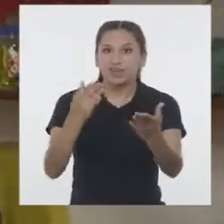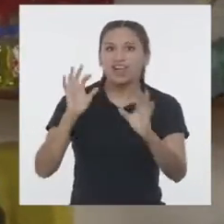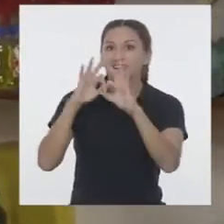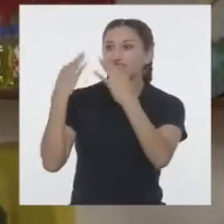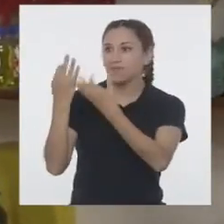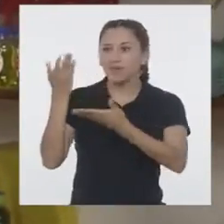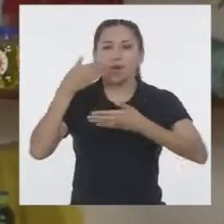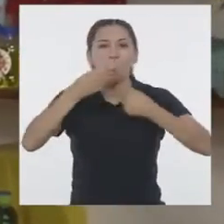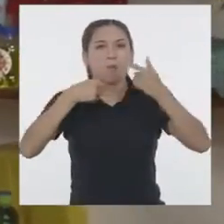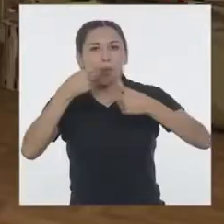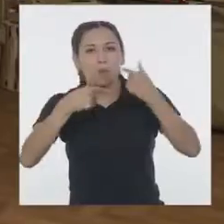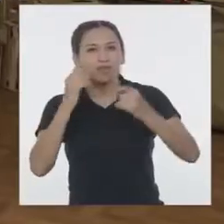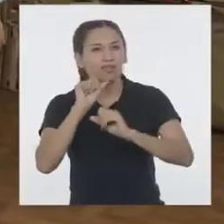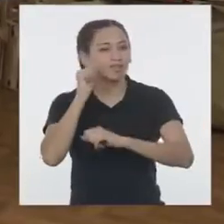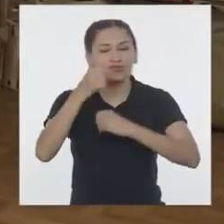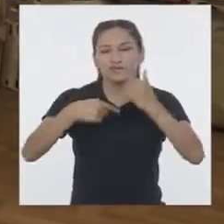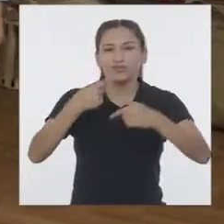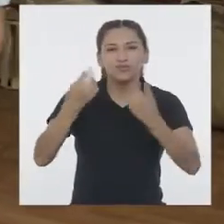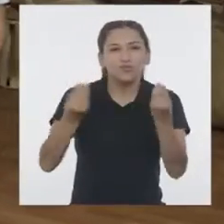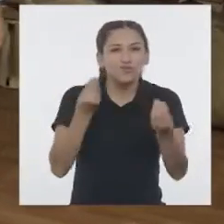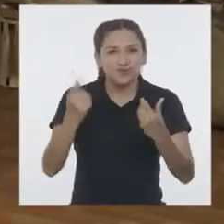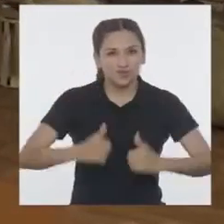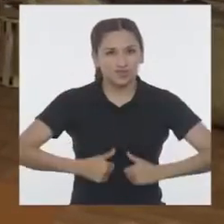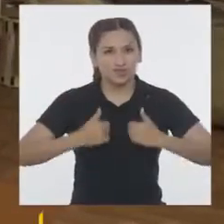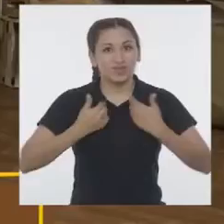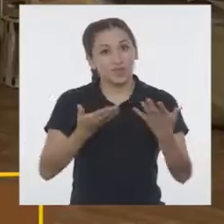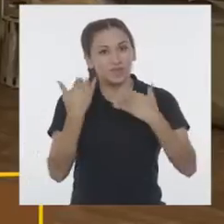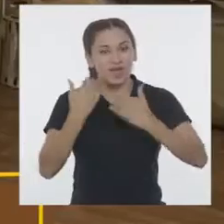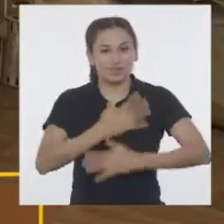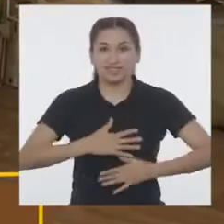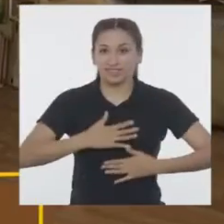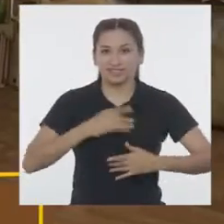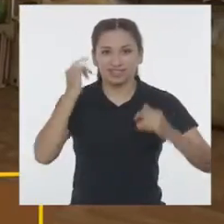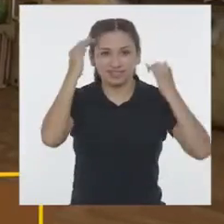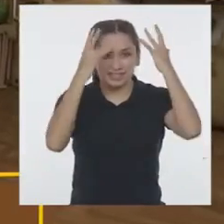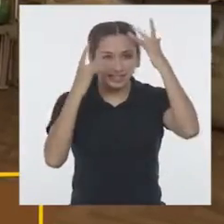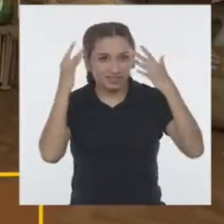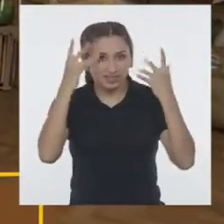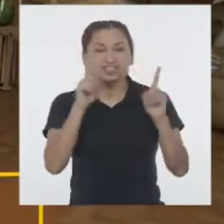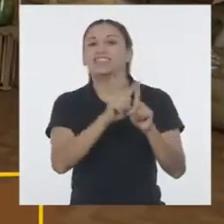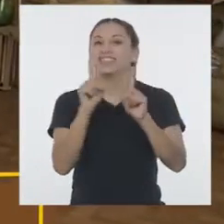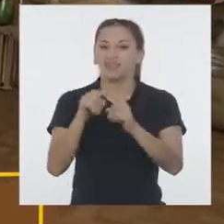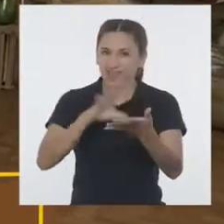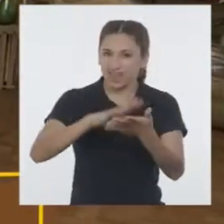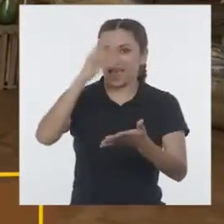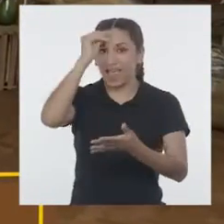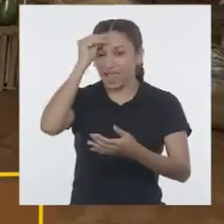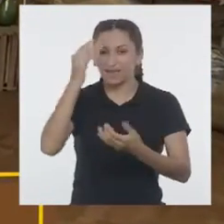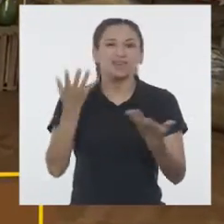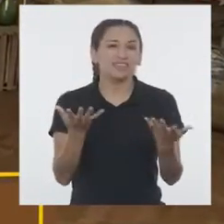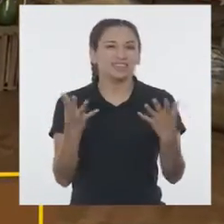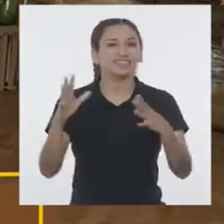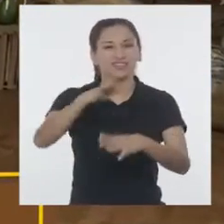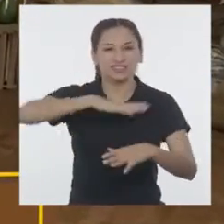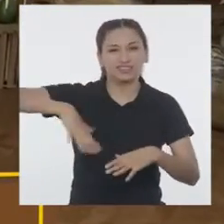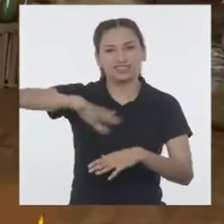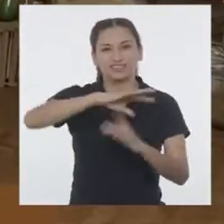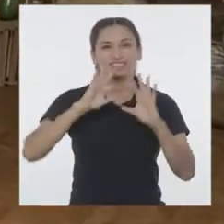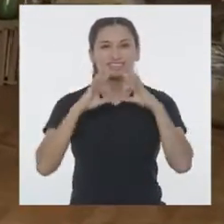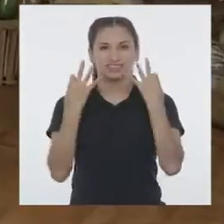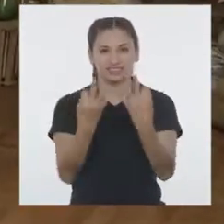nos cuentan de su día a día. Vamos a divertirnos, a reflexionar y sobre todo, a aprender